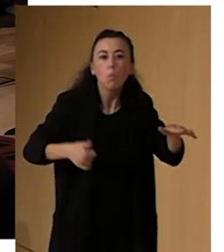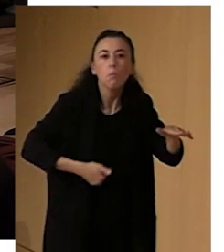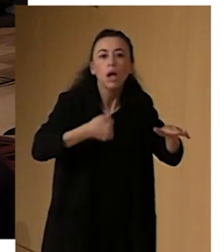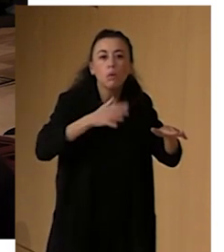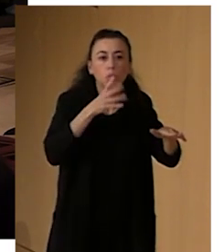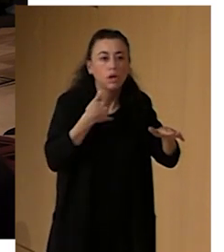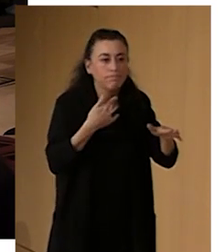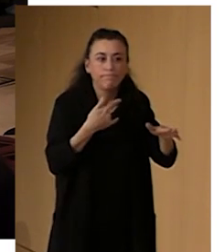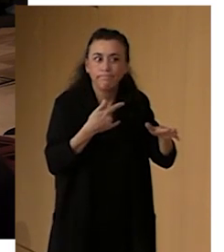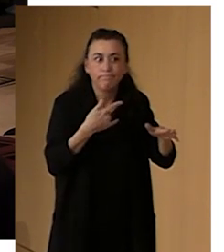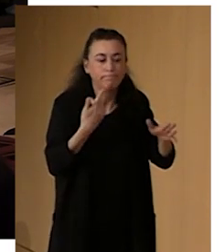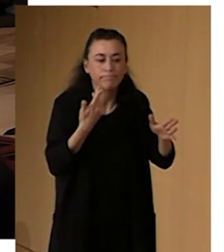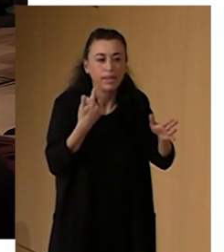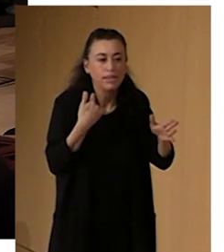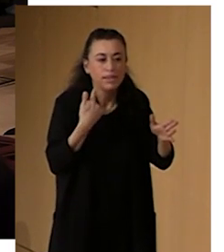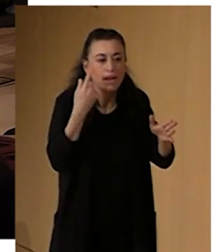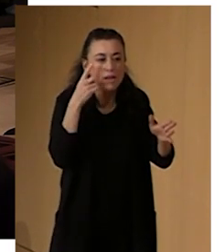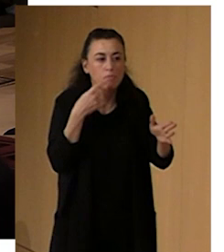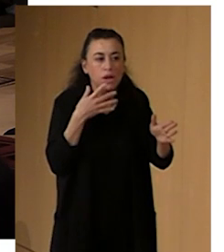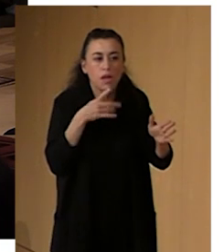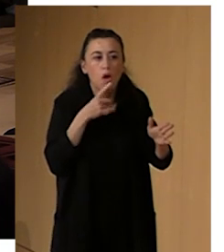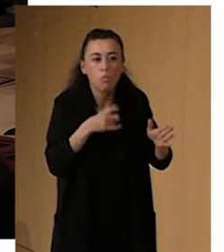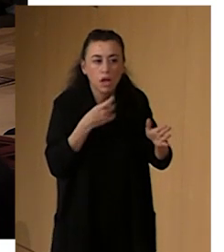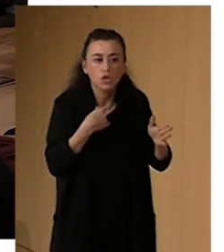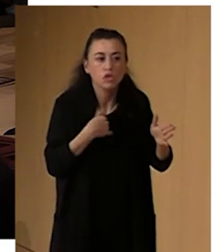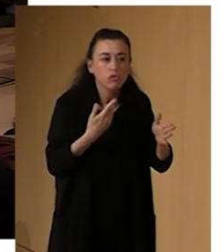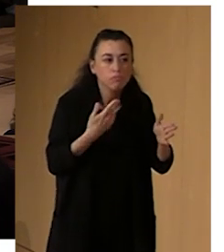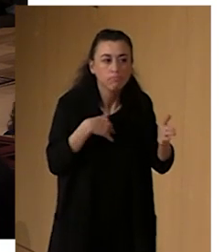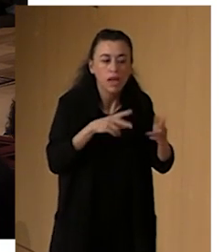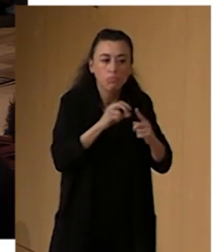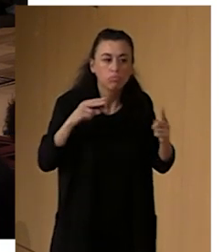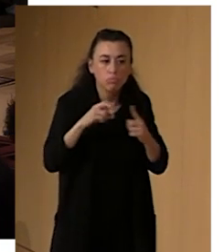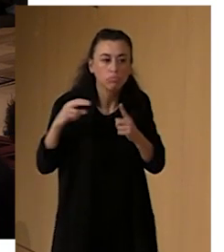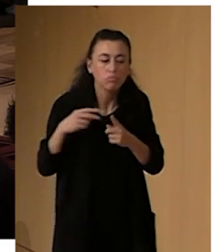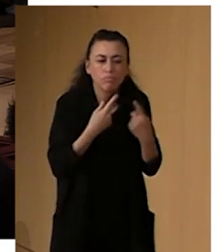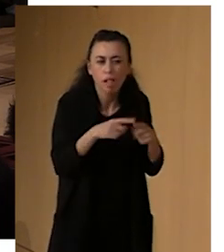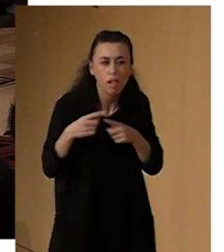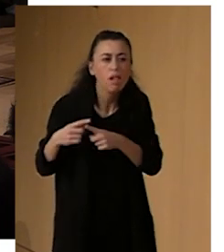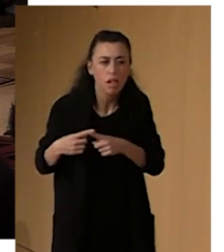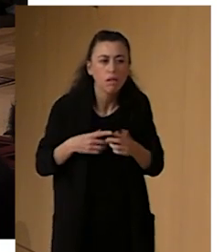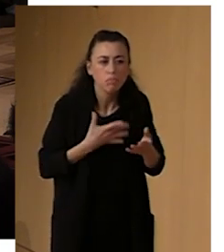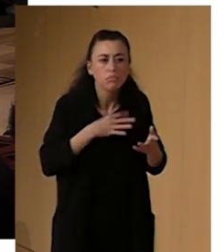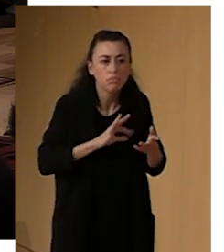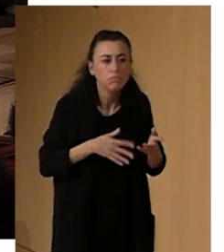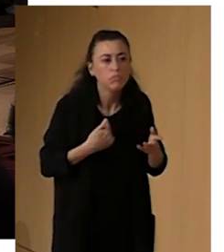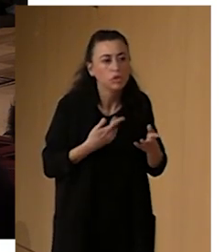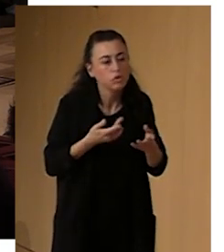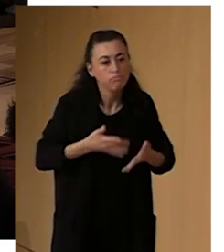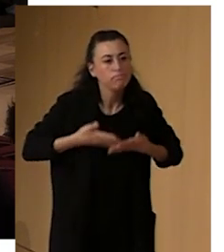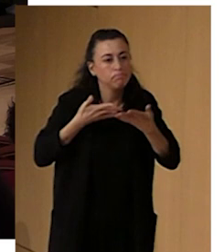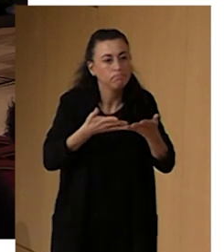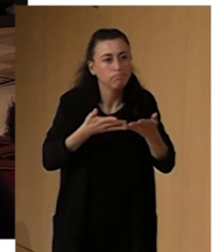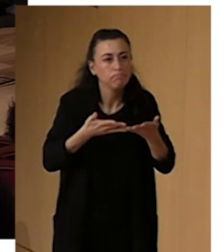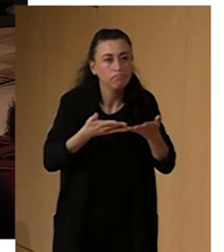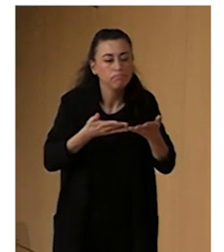complejos y tienen muchos ángulos distintos es a través de los recursos educativos que ponemos a disposición no muchos de ellos digitales también